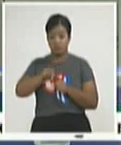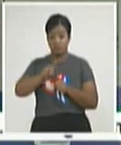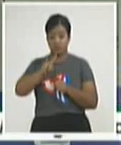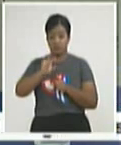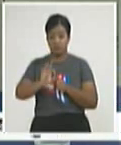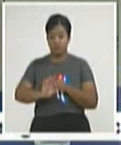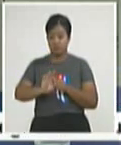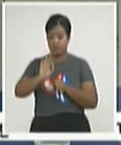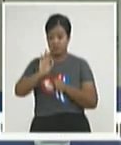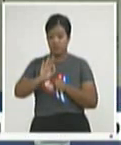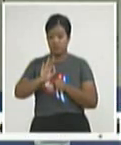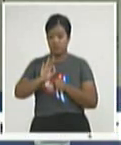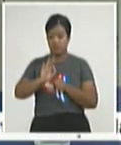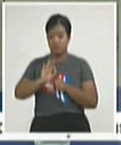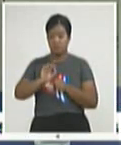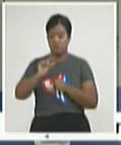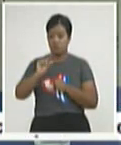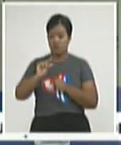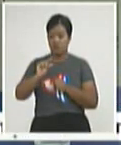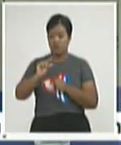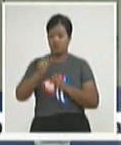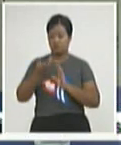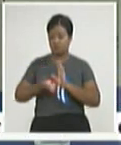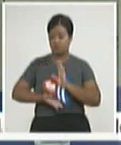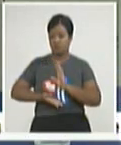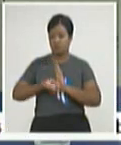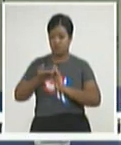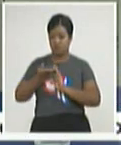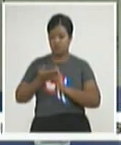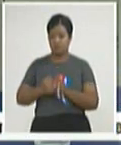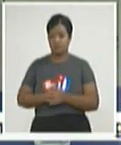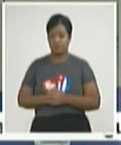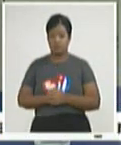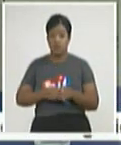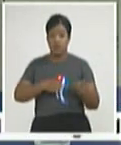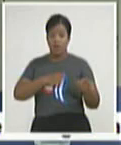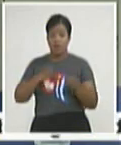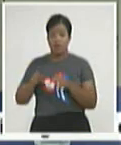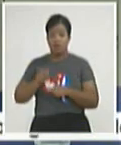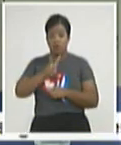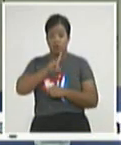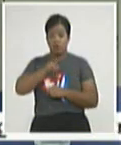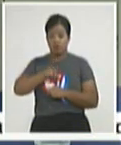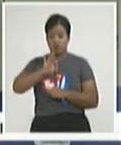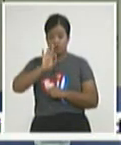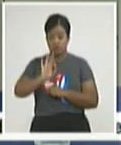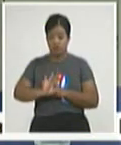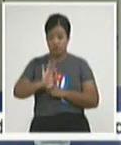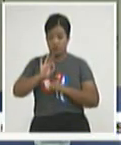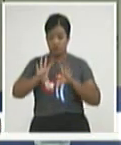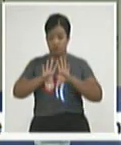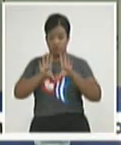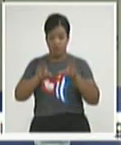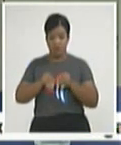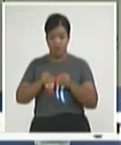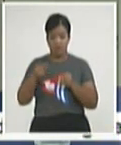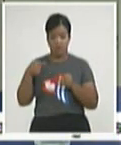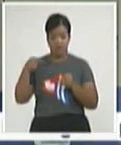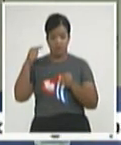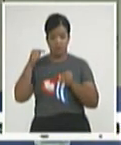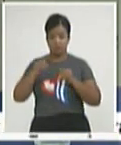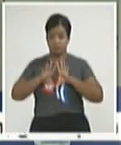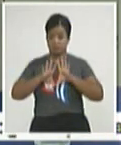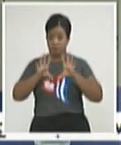52,2%, discretamente superior. El 2,8% de los diagnosticados ayer,